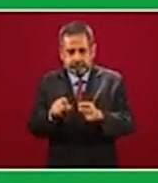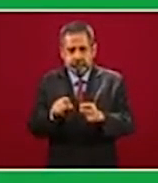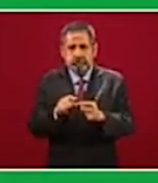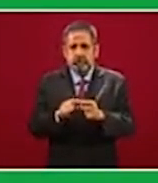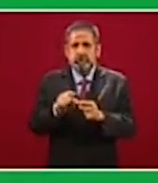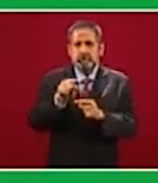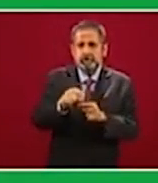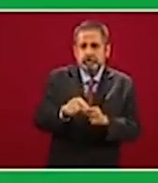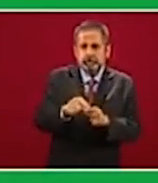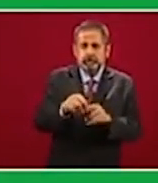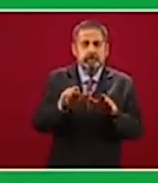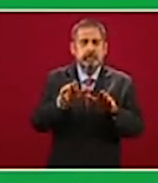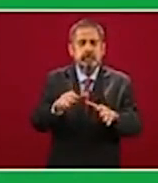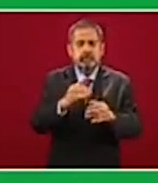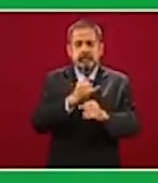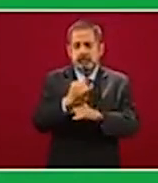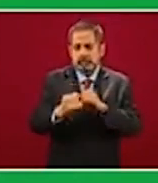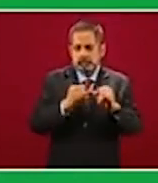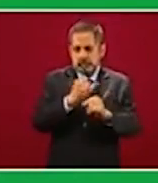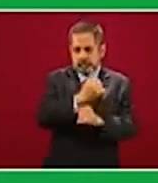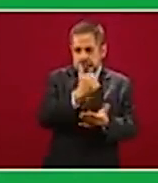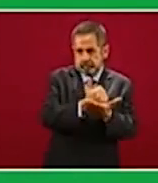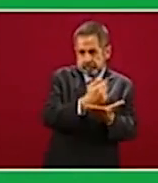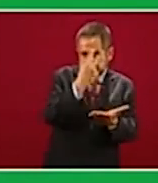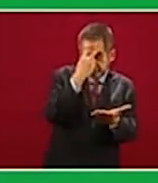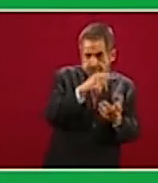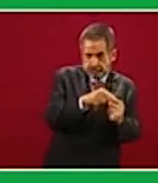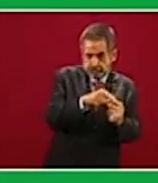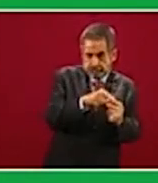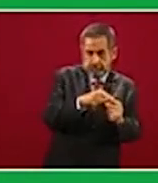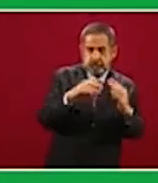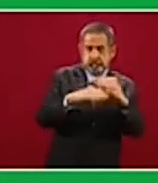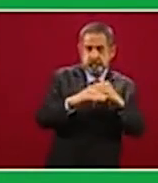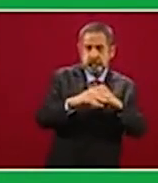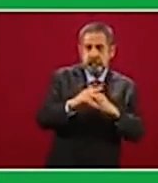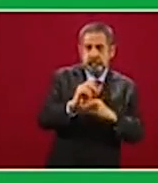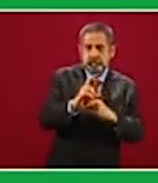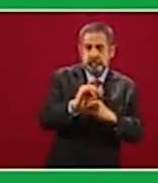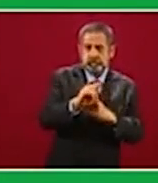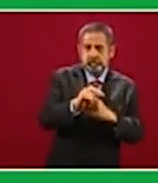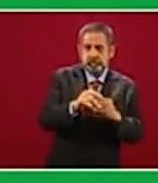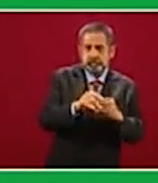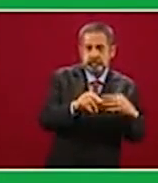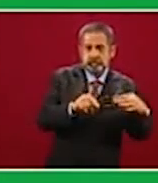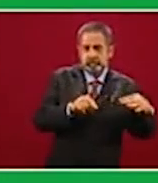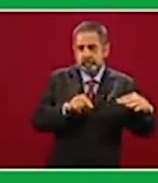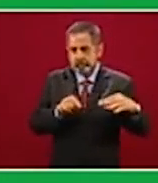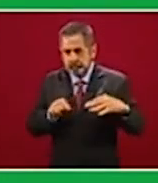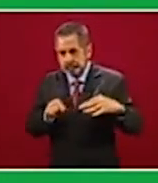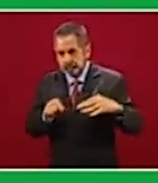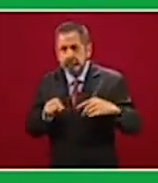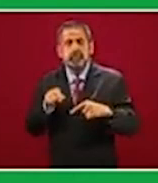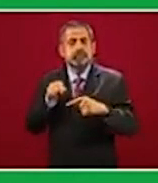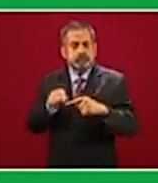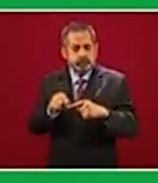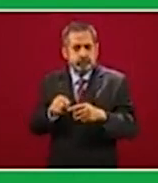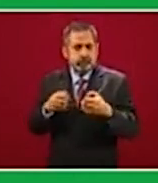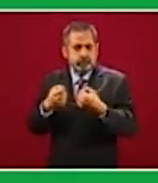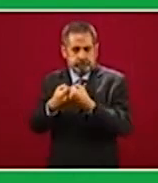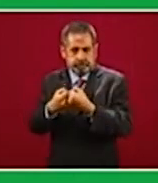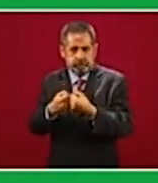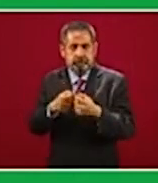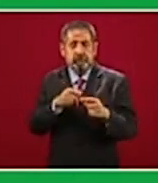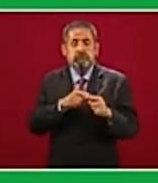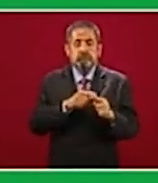internacional de la ciudad de mexico por el periférico oriente entonces estamos trabajando en la conexión oriente de